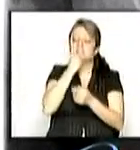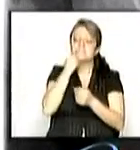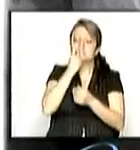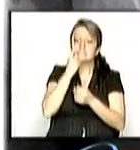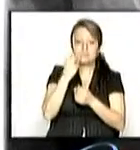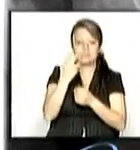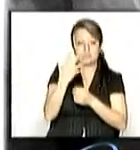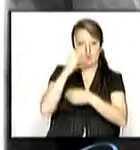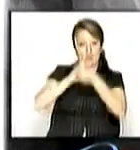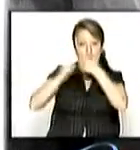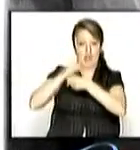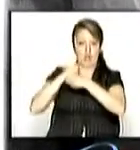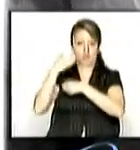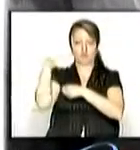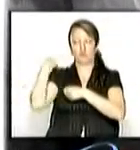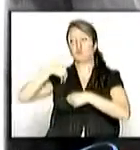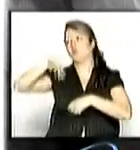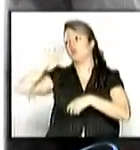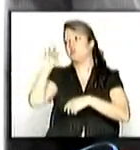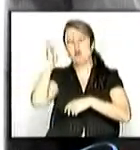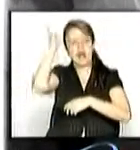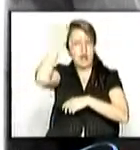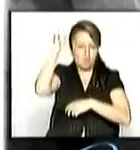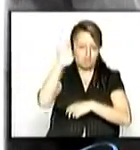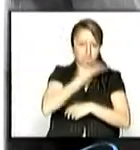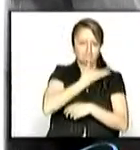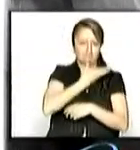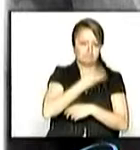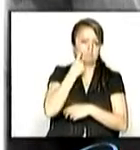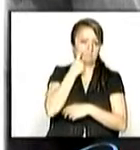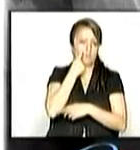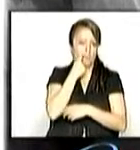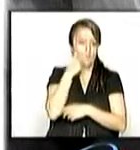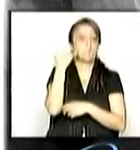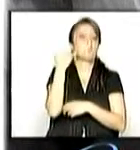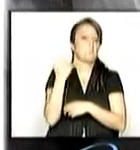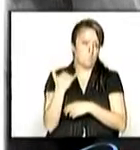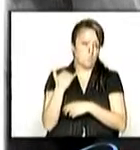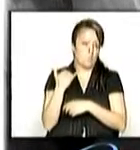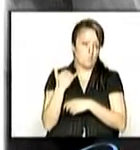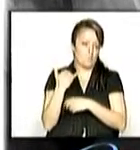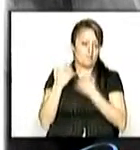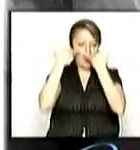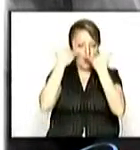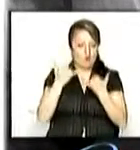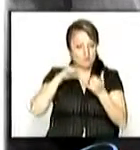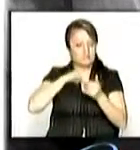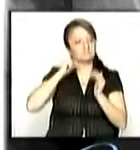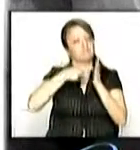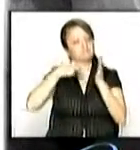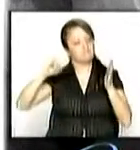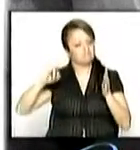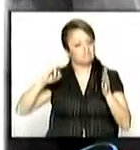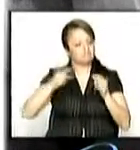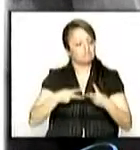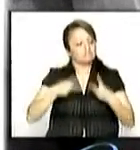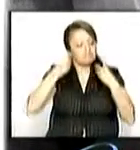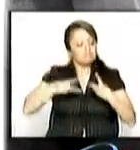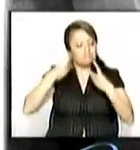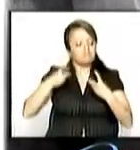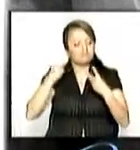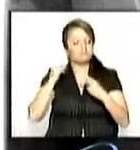era muy arcaica, ¿sí? Pero bueno, desgraciadamente esa era la tecnología. Ahora contamos con tecnología de punta donde nos